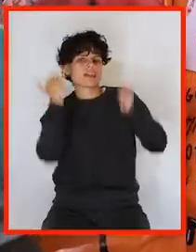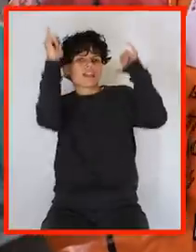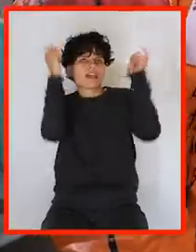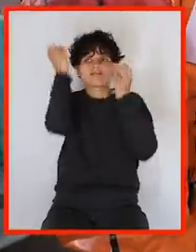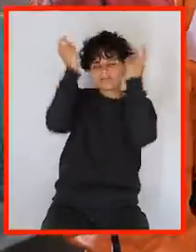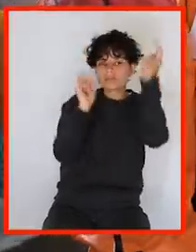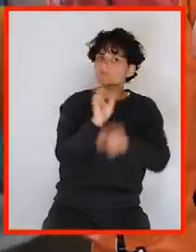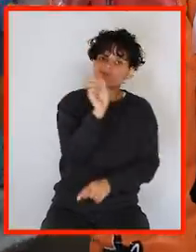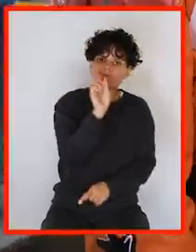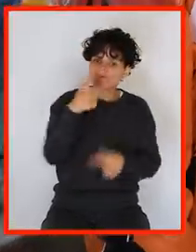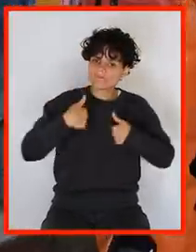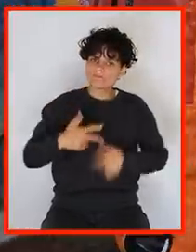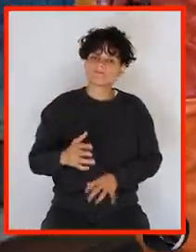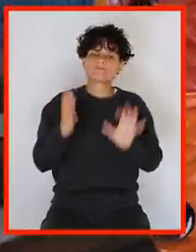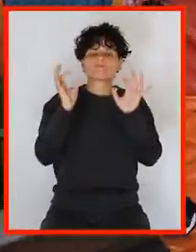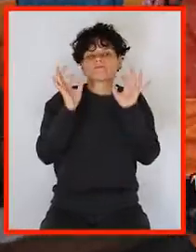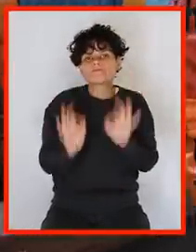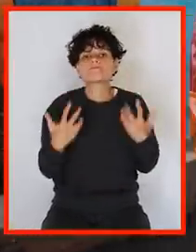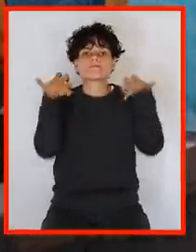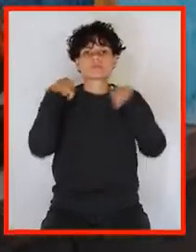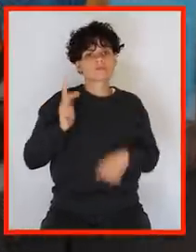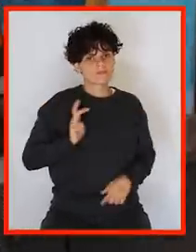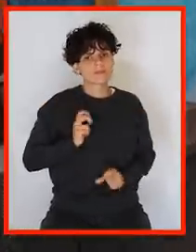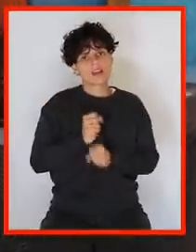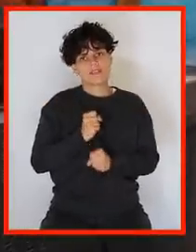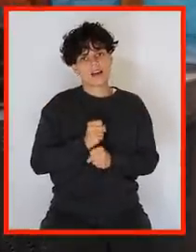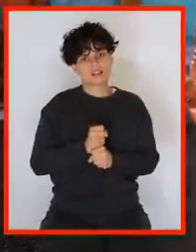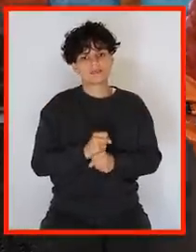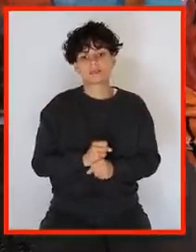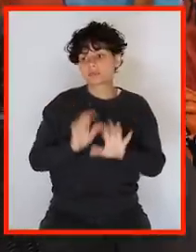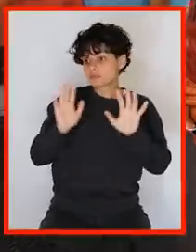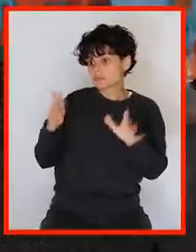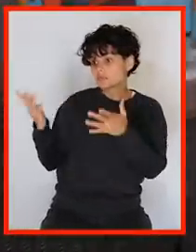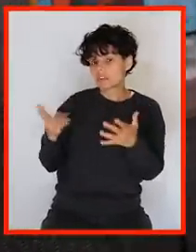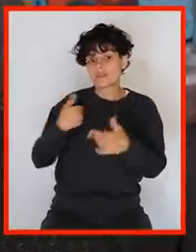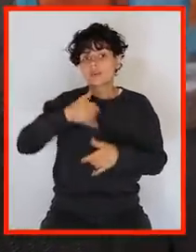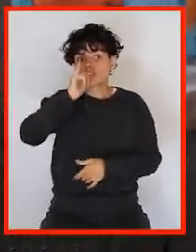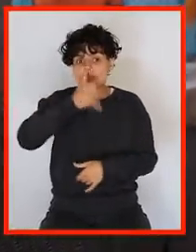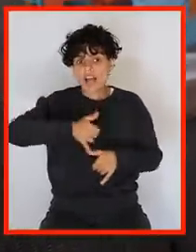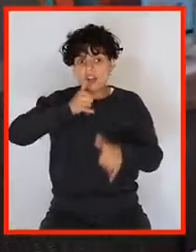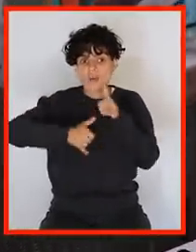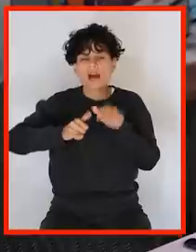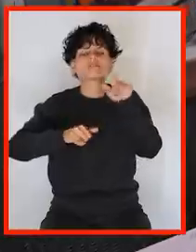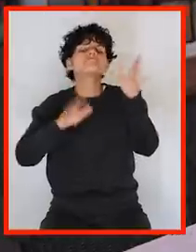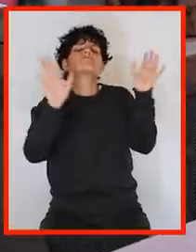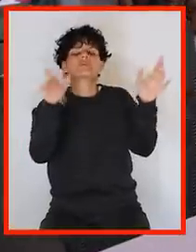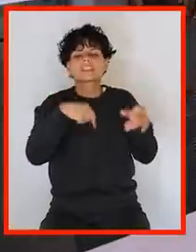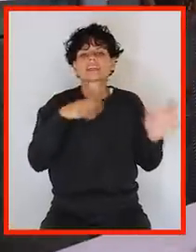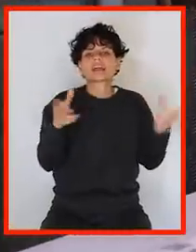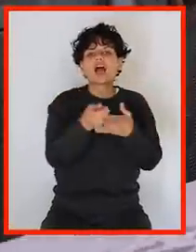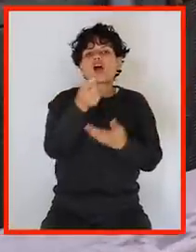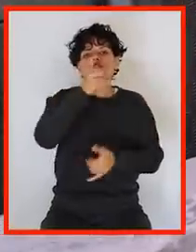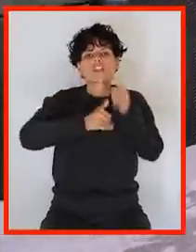recreación, sino que tengo que ir a hacer lo mío. Y tengo que hacerlo bien. Vamos a tomar una cosita acá. Oye, Cerda Hijo. ¿Qué